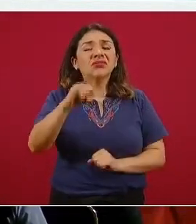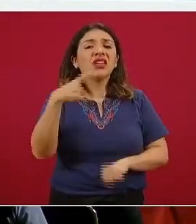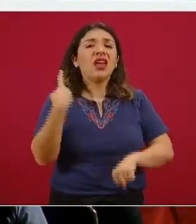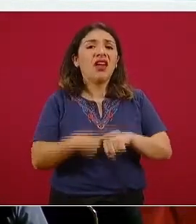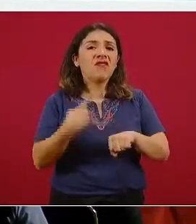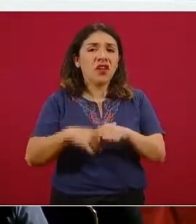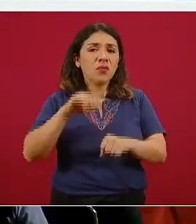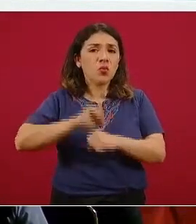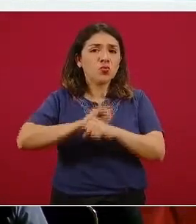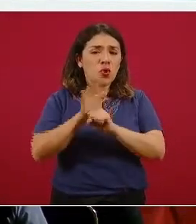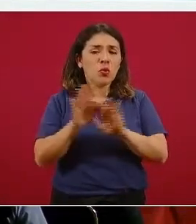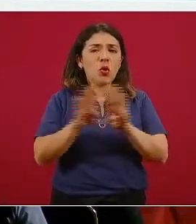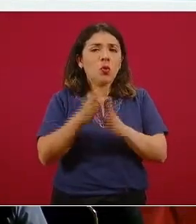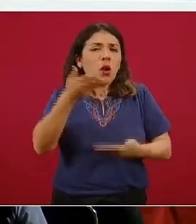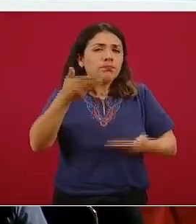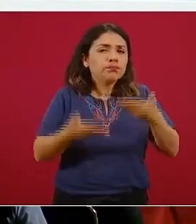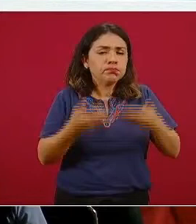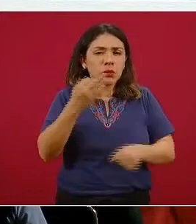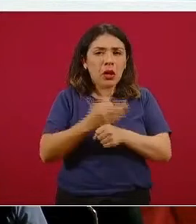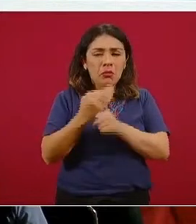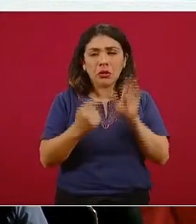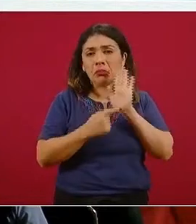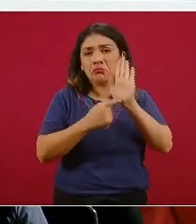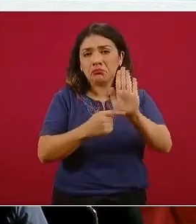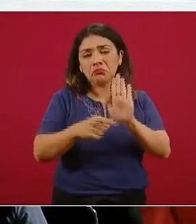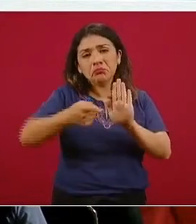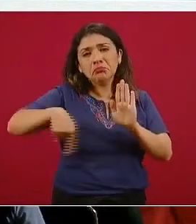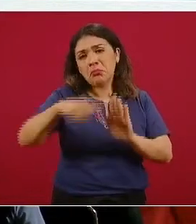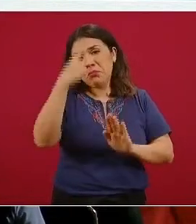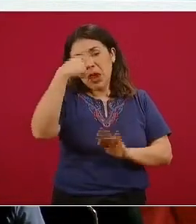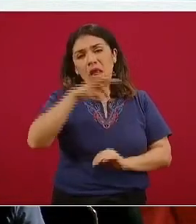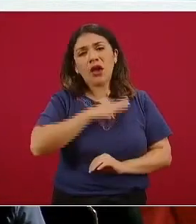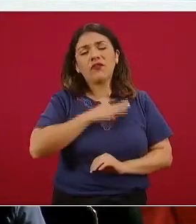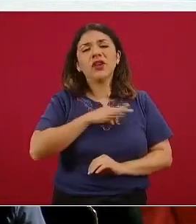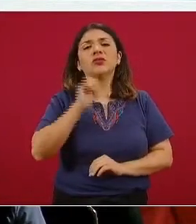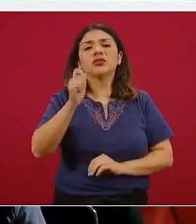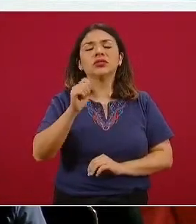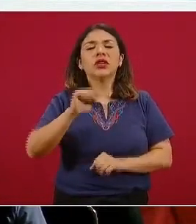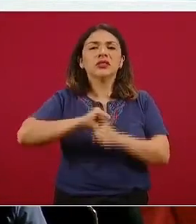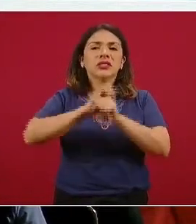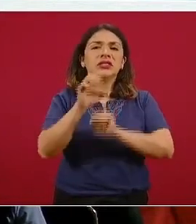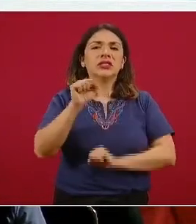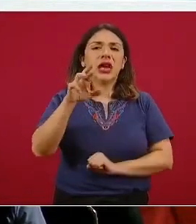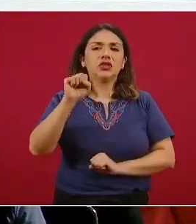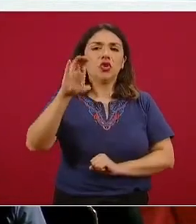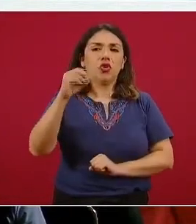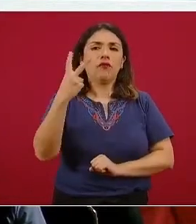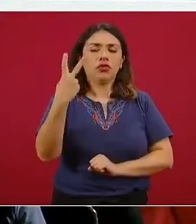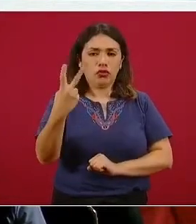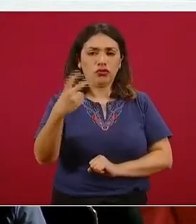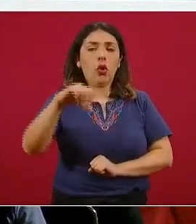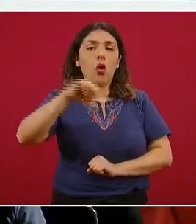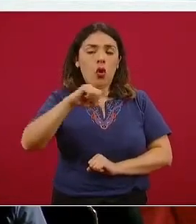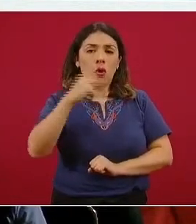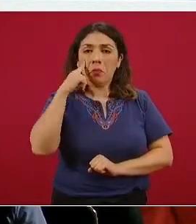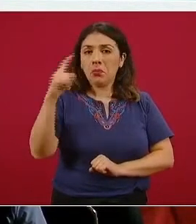estamos presentando el panorama de COVID en este momento, a el virus SARS-CoV-2, y el día de hoy entonces